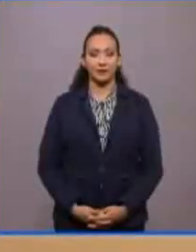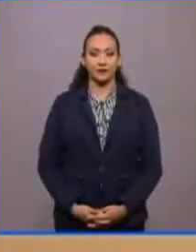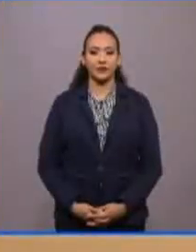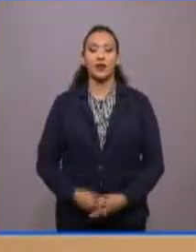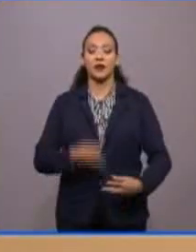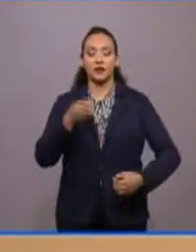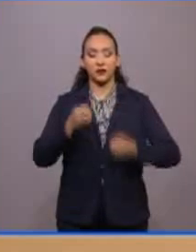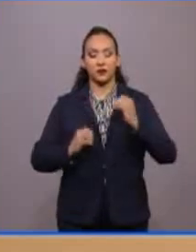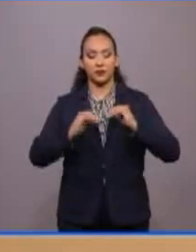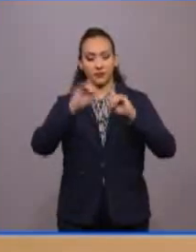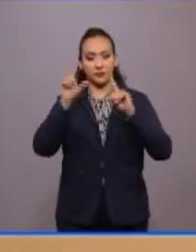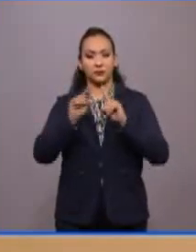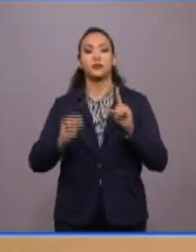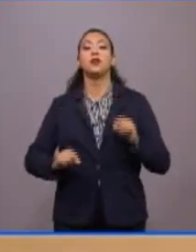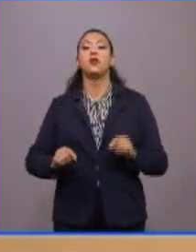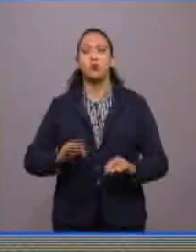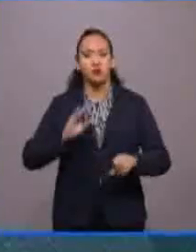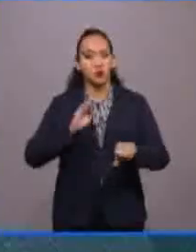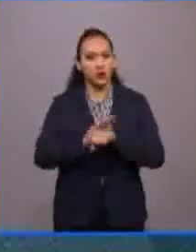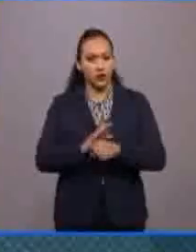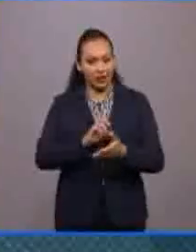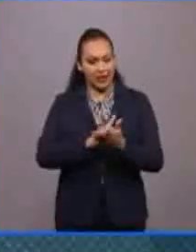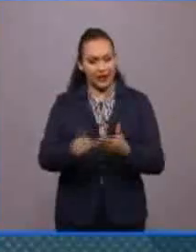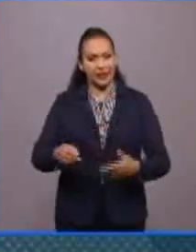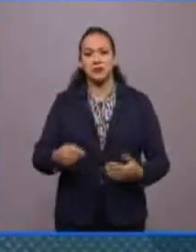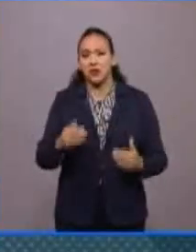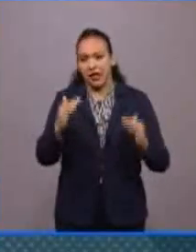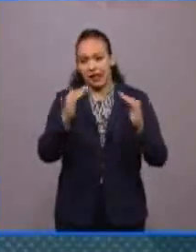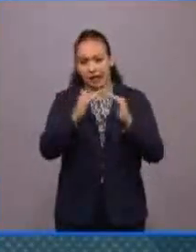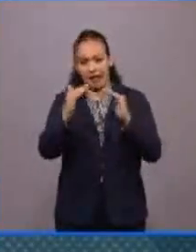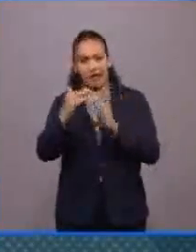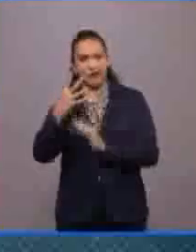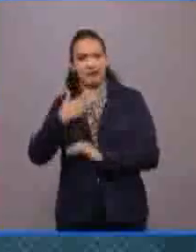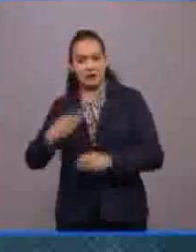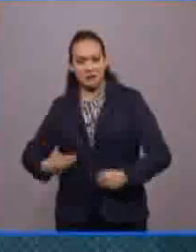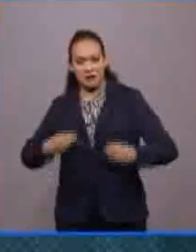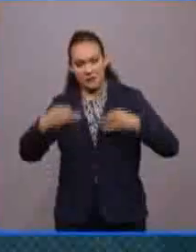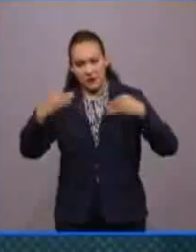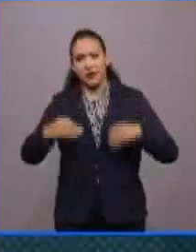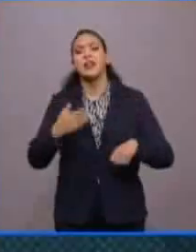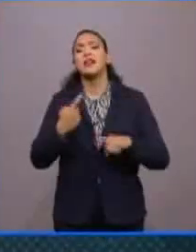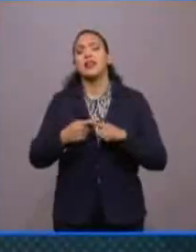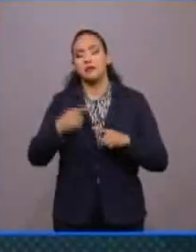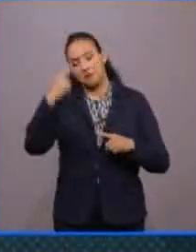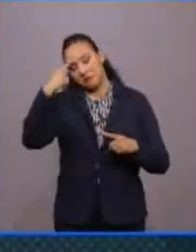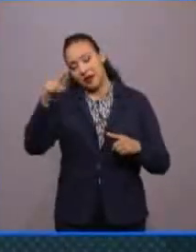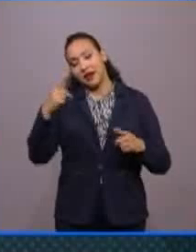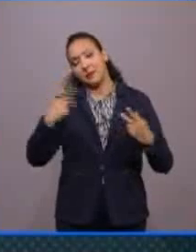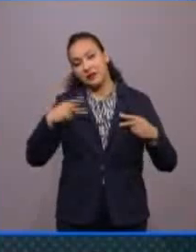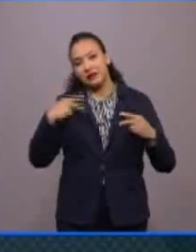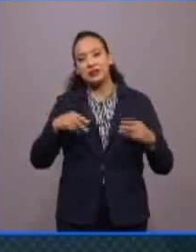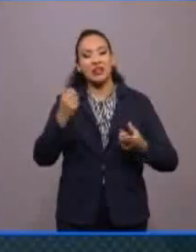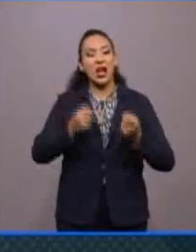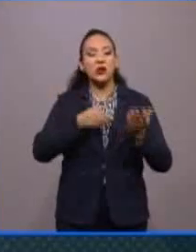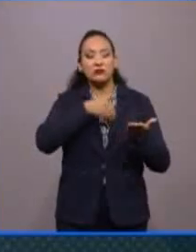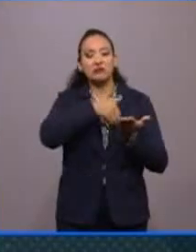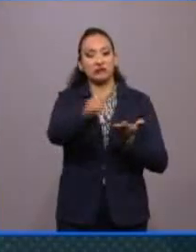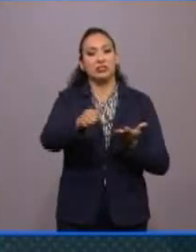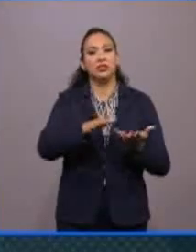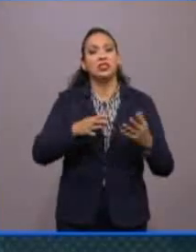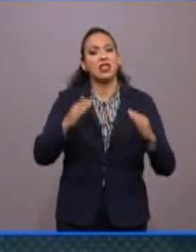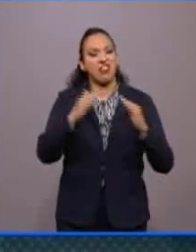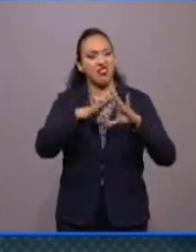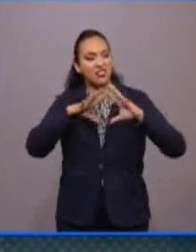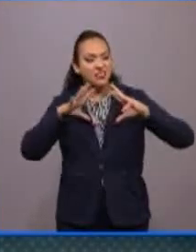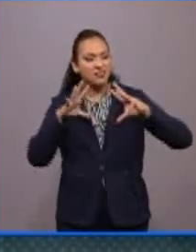La Suprema Corte protege el derecho a la vivienda de las personas que han sido víctimas de despojo o invasión. La primera sala determinó que